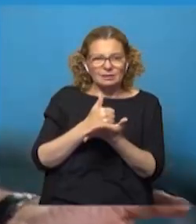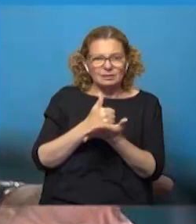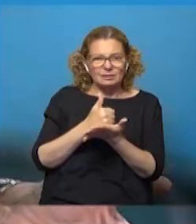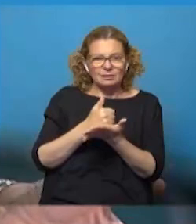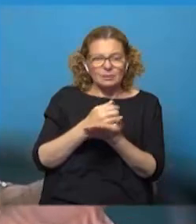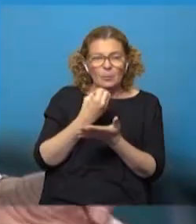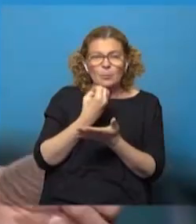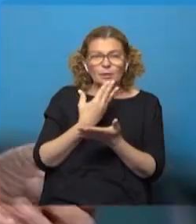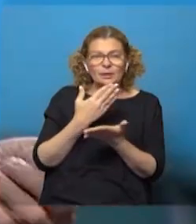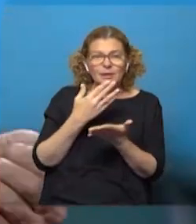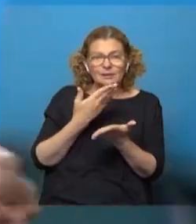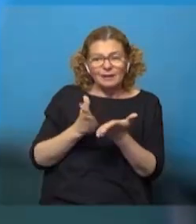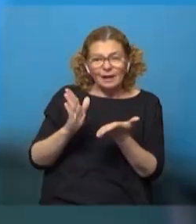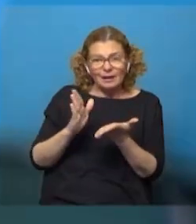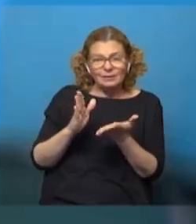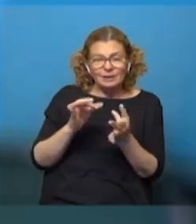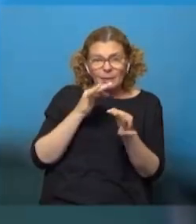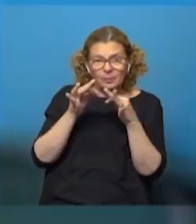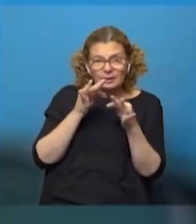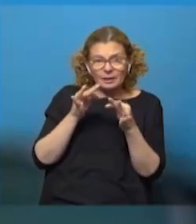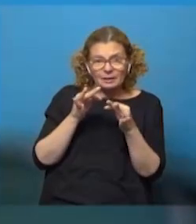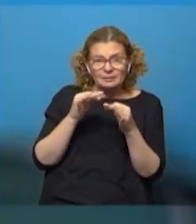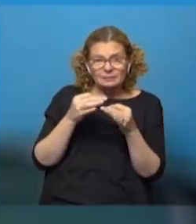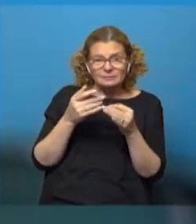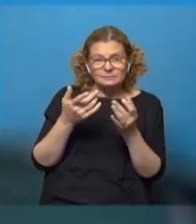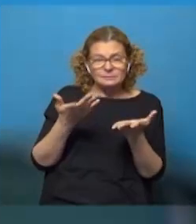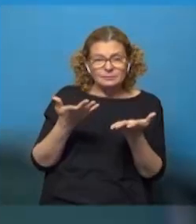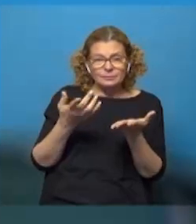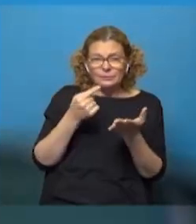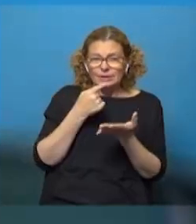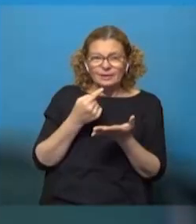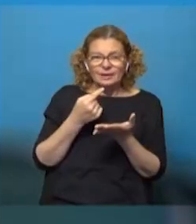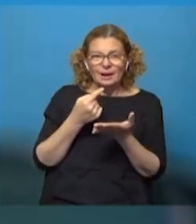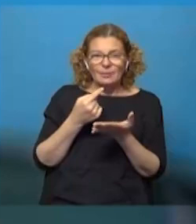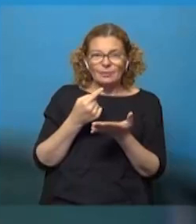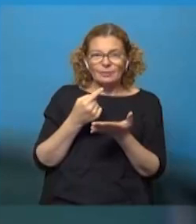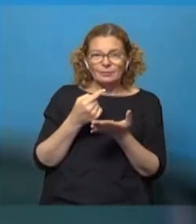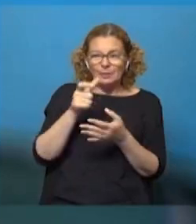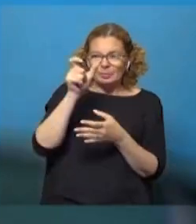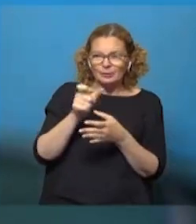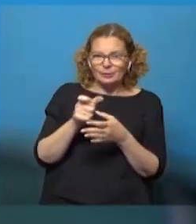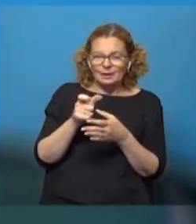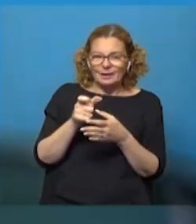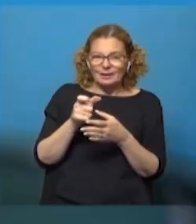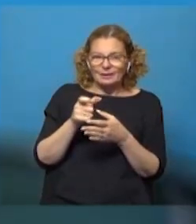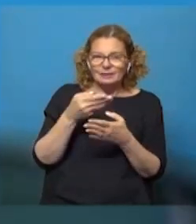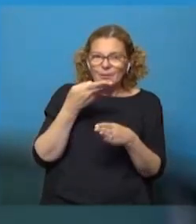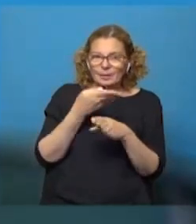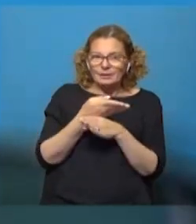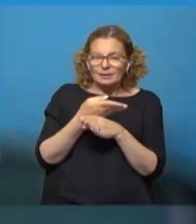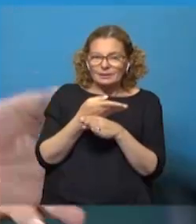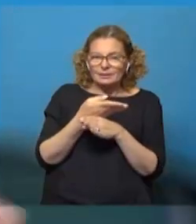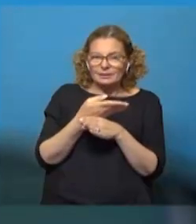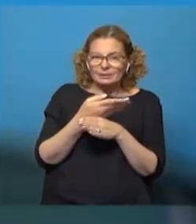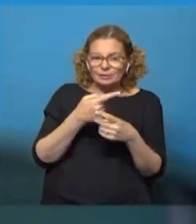porque lo sacaste todo caso pero no son digamos los demandantes los que tienen que reclamar eso Si no